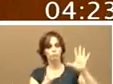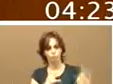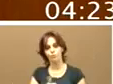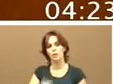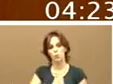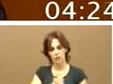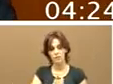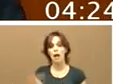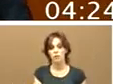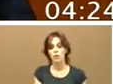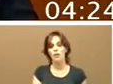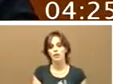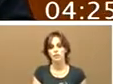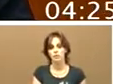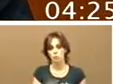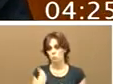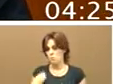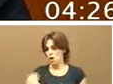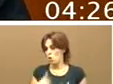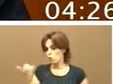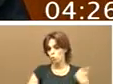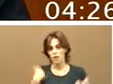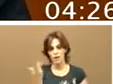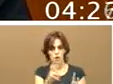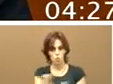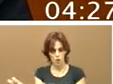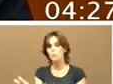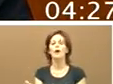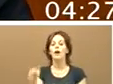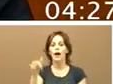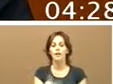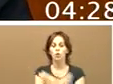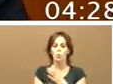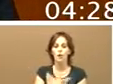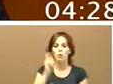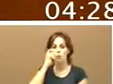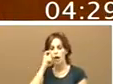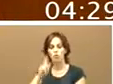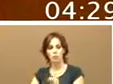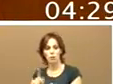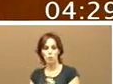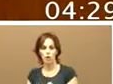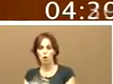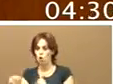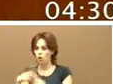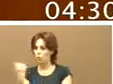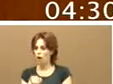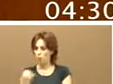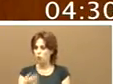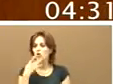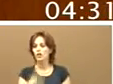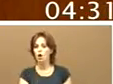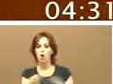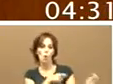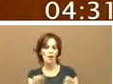en esta adaptación en estas nuevas oportunidades donde está el gobierno de Monago y el gobierno de Extremadura para ayudar a los comerciantes